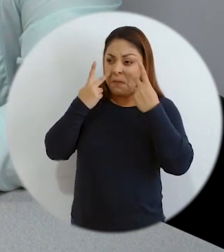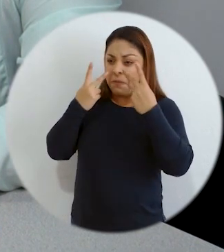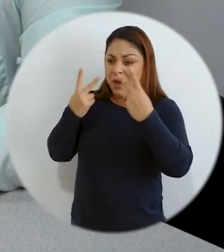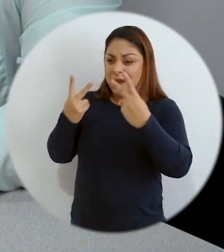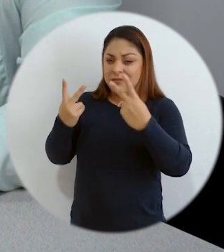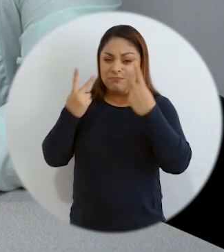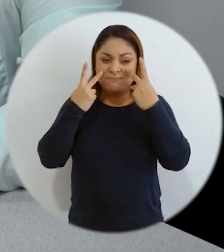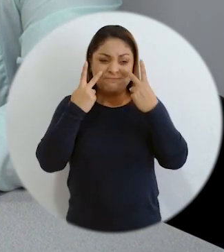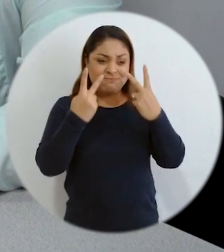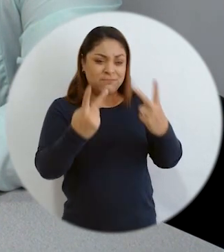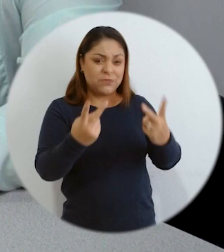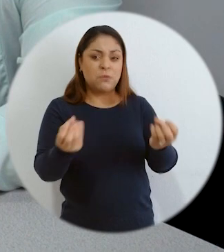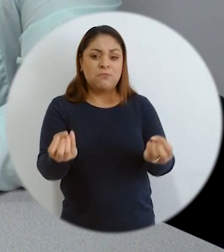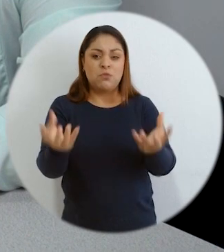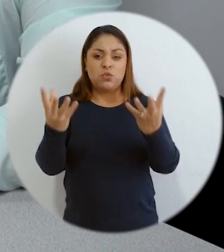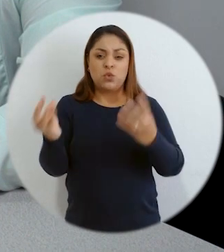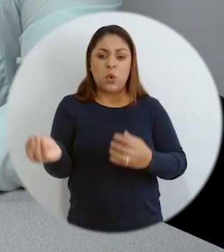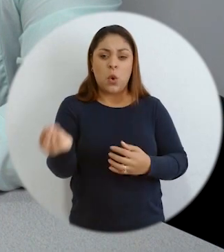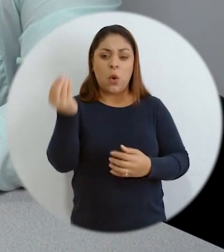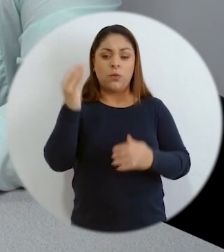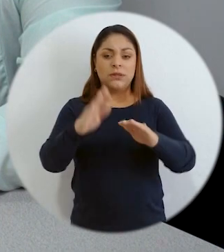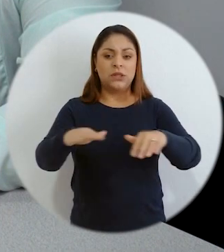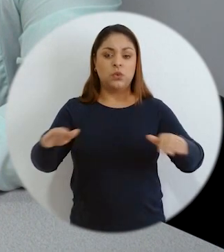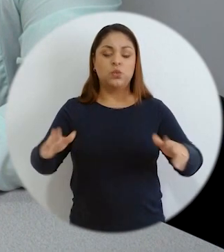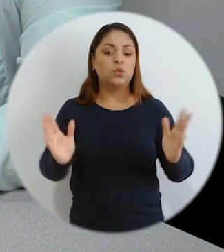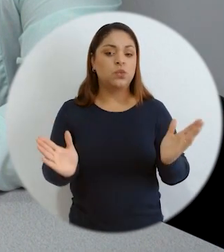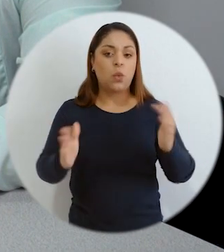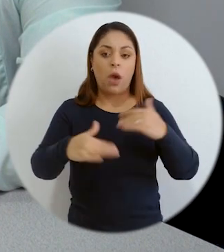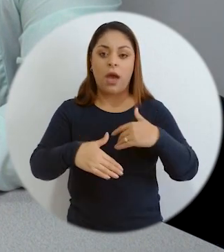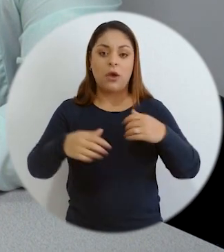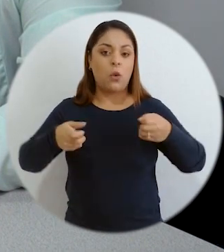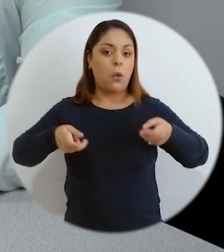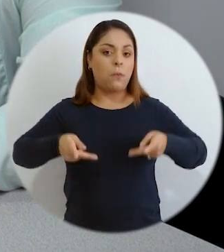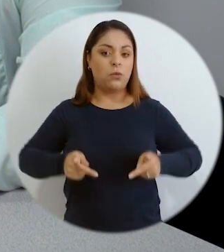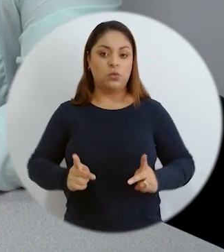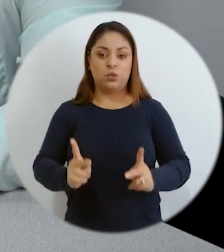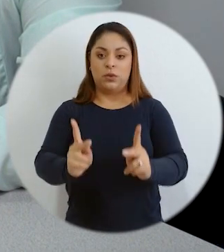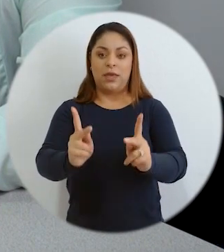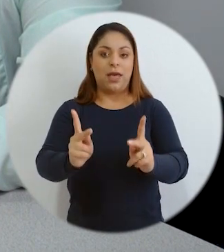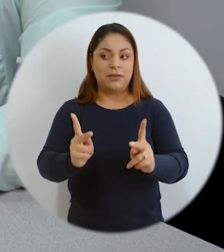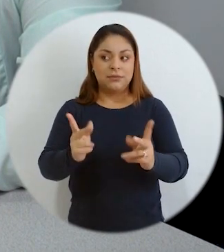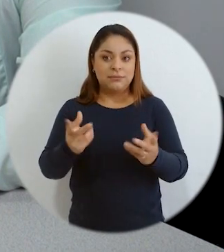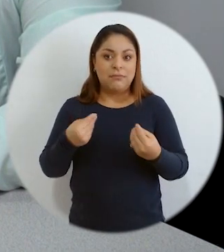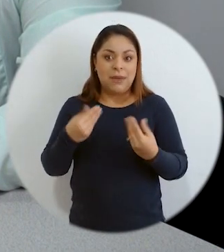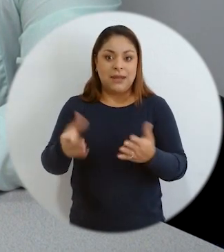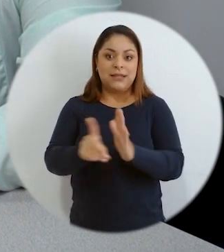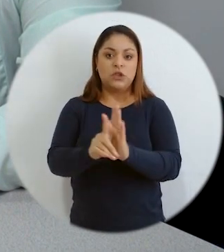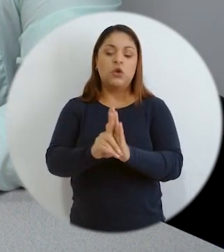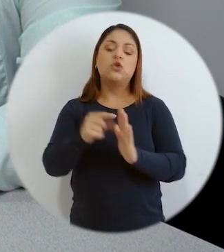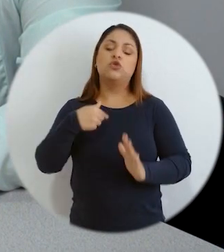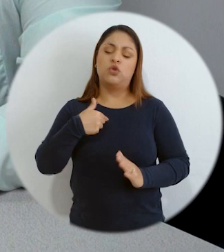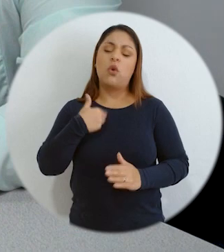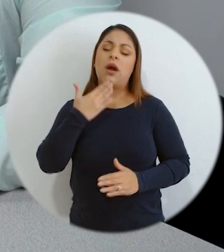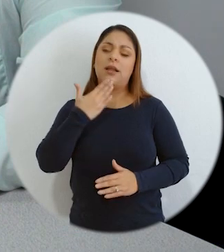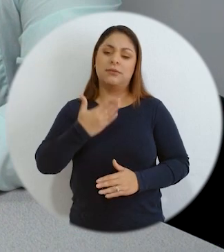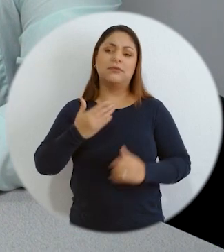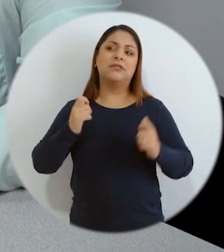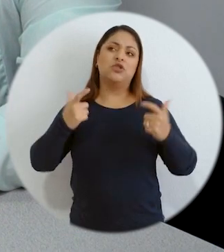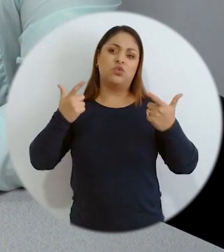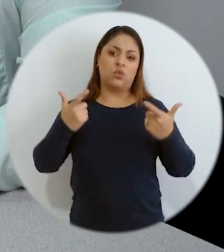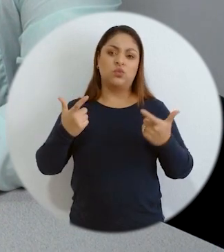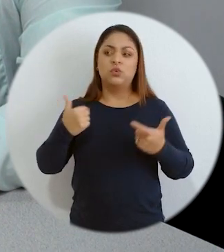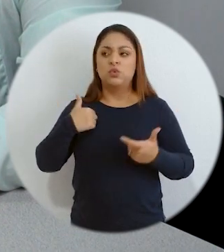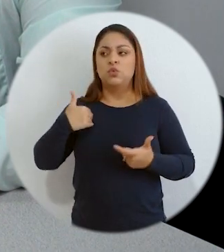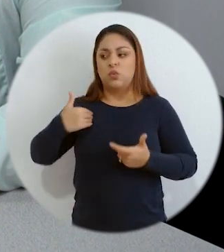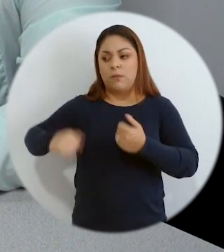inaceptable lo que estamos viendo, de que muchísimos de nuestros niños y jóvenes no estén teniendo las oportunidades que se merecen y que es su derecho. Yo dichosamente